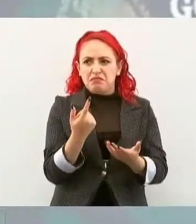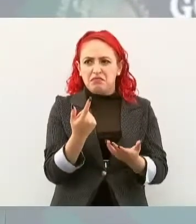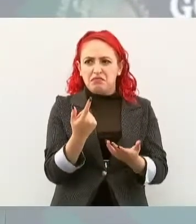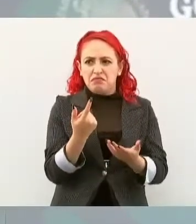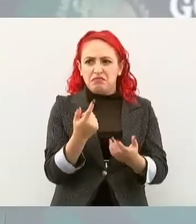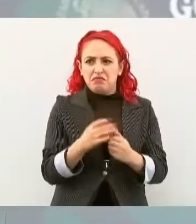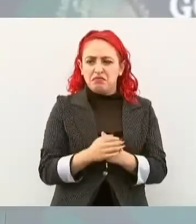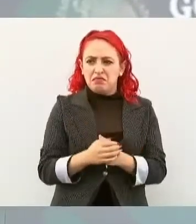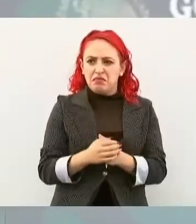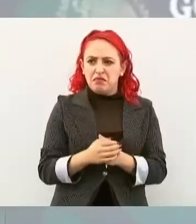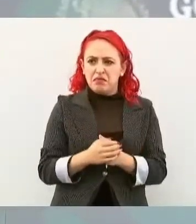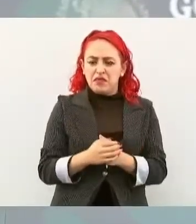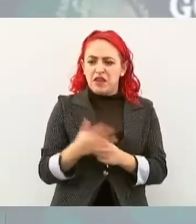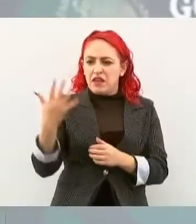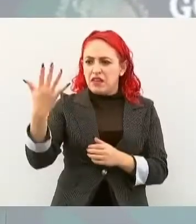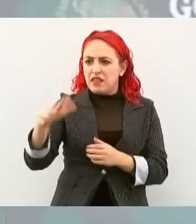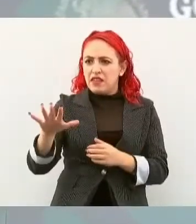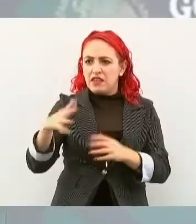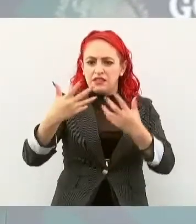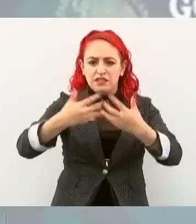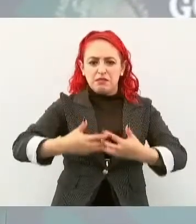10 distribuidoras.